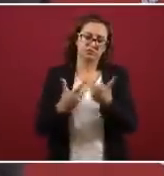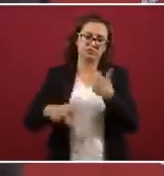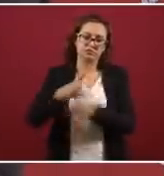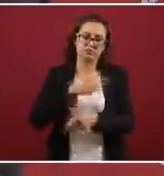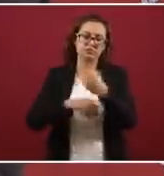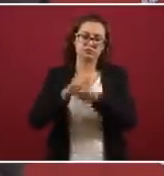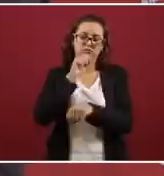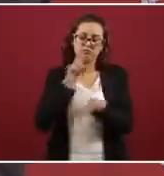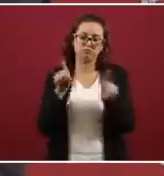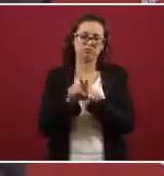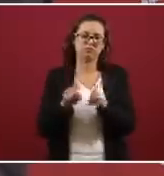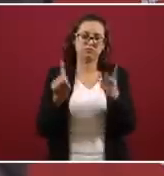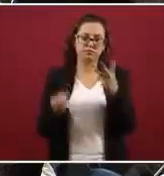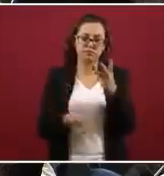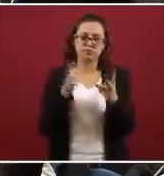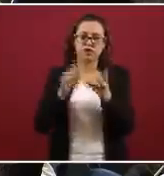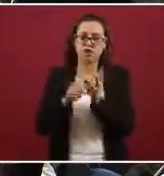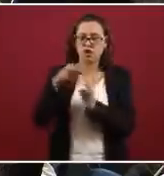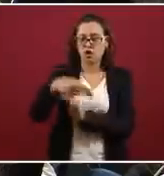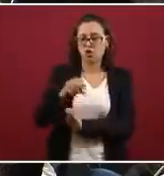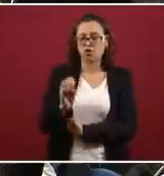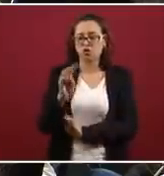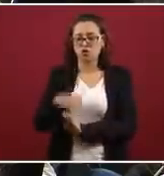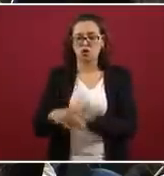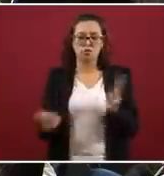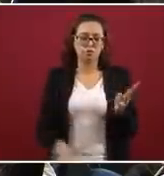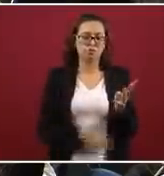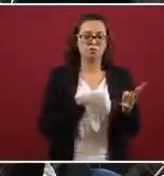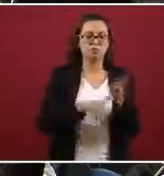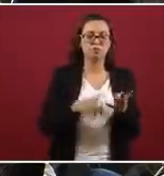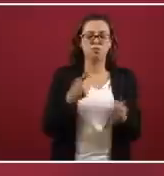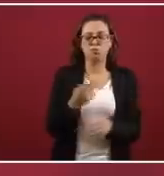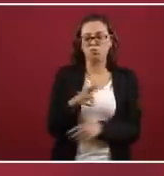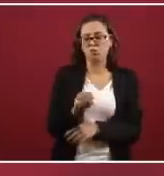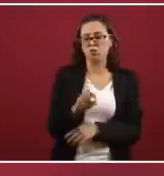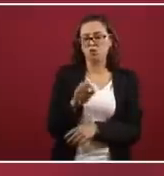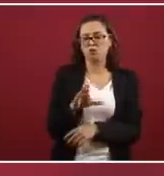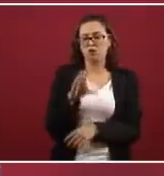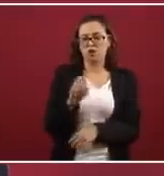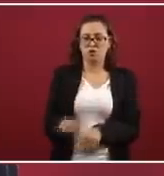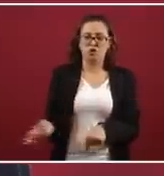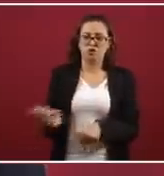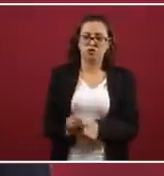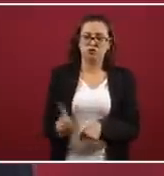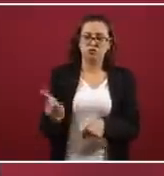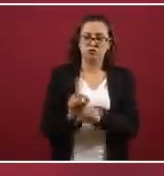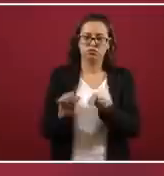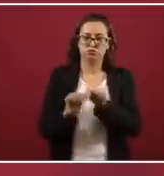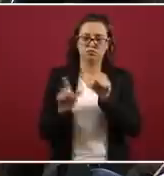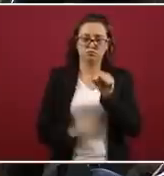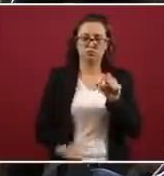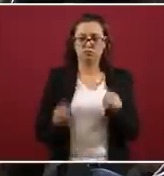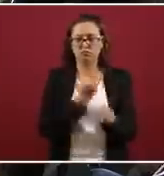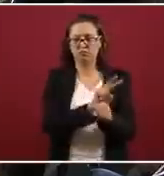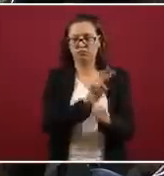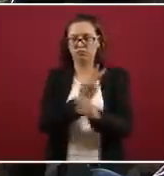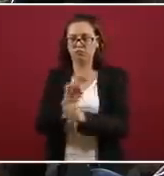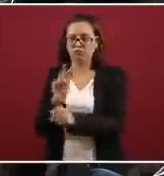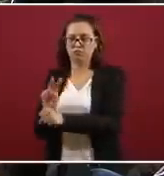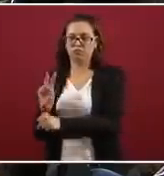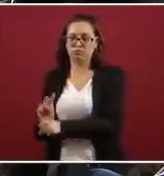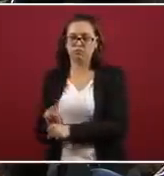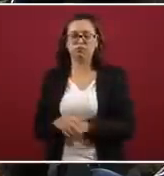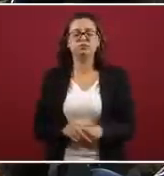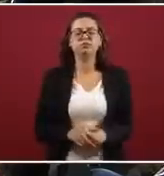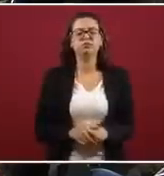oficiales mexicanas y de lo que nosotros en Profeco estemos monitoreando día con día en toda la República Mexicana. Procurador, ¿sí hay la